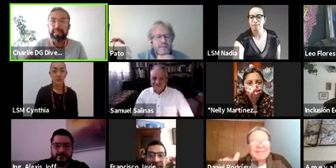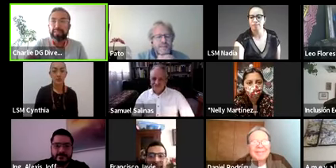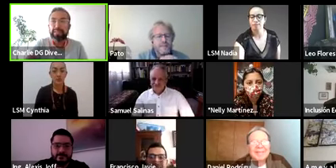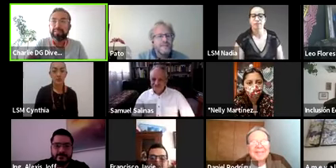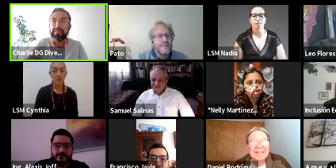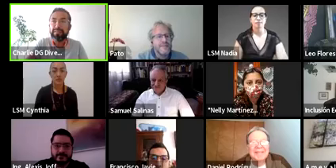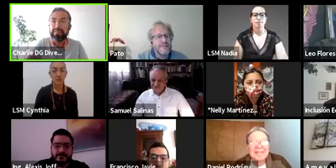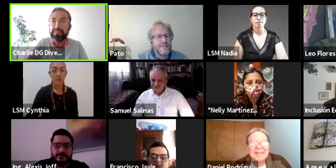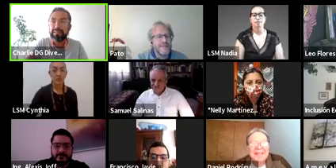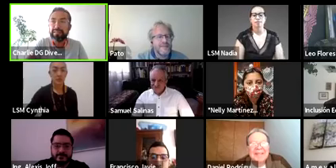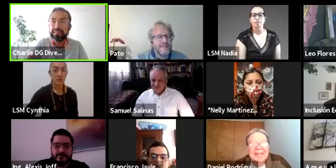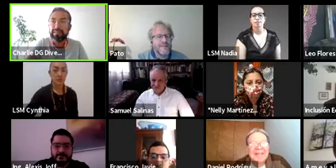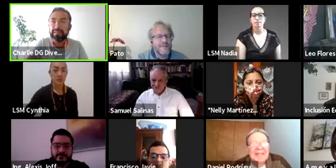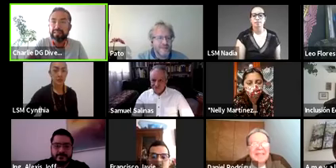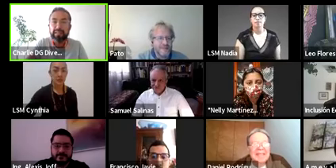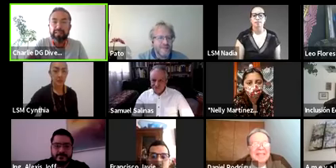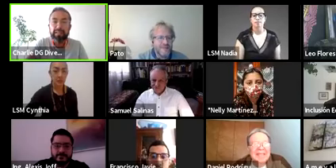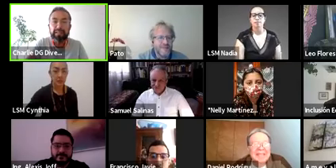Bien.